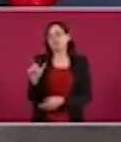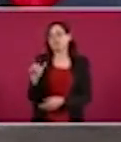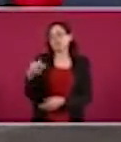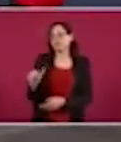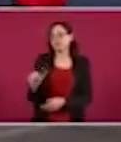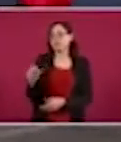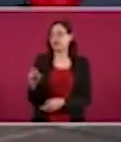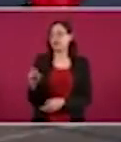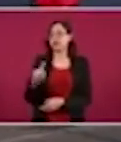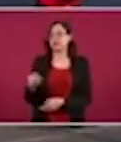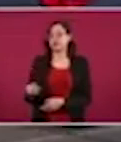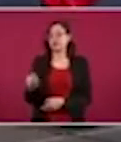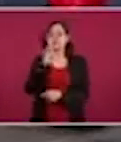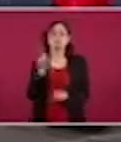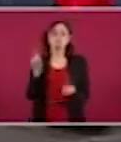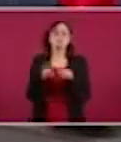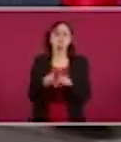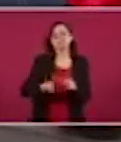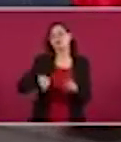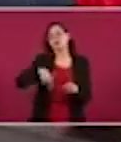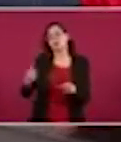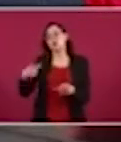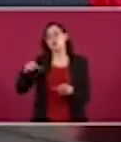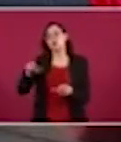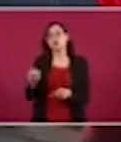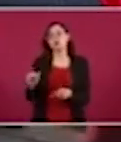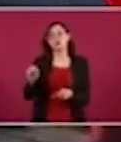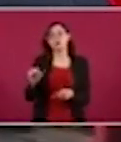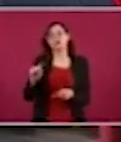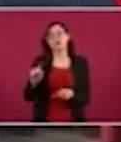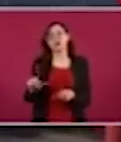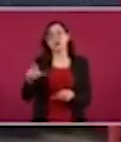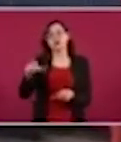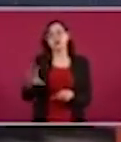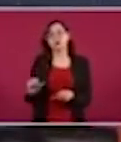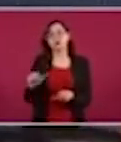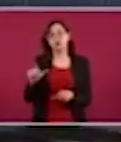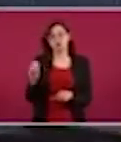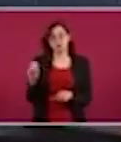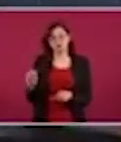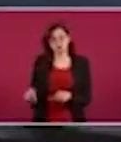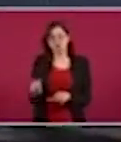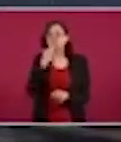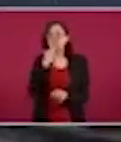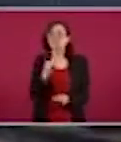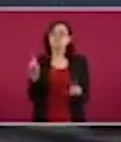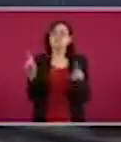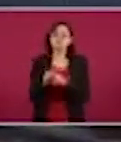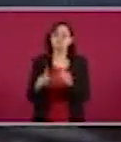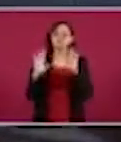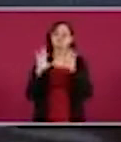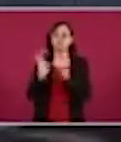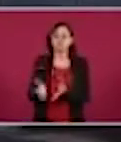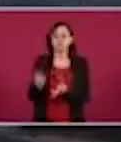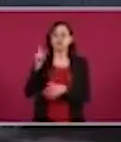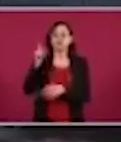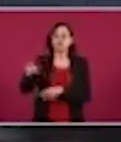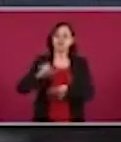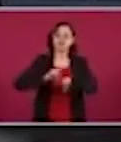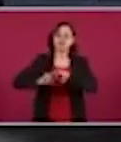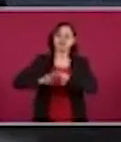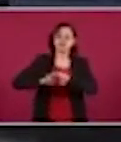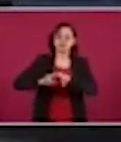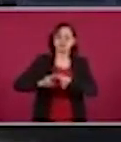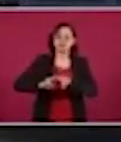se deprimió y estamos en una condición económica muy difícil. De por sí recibimos